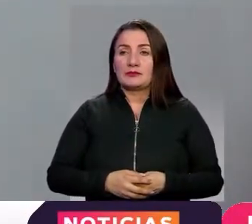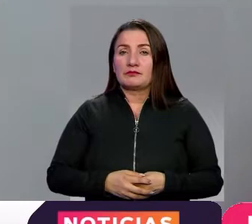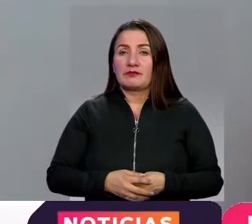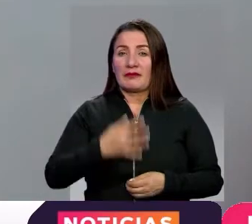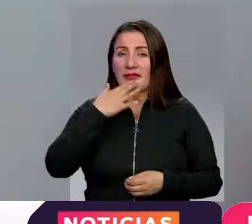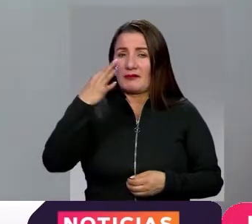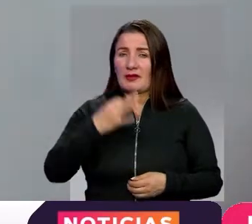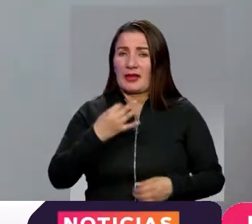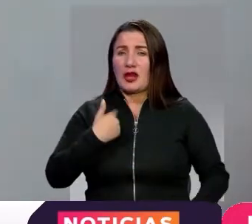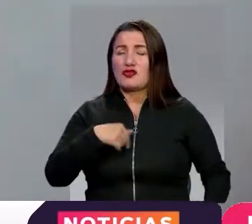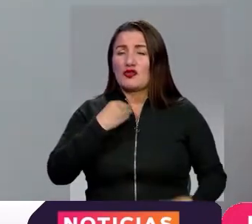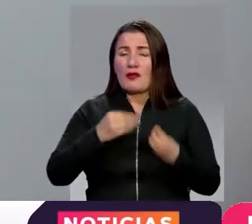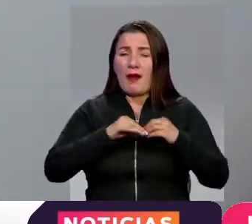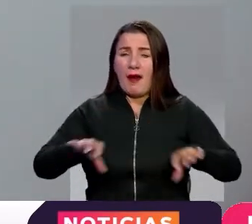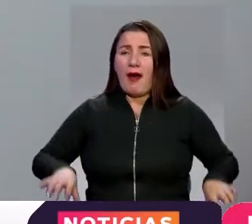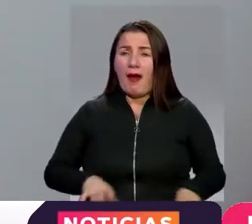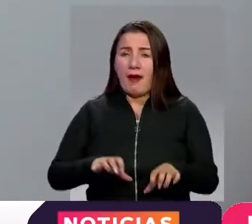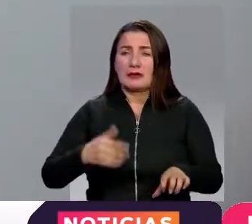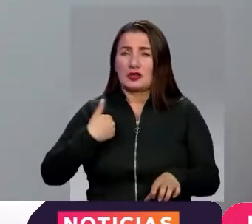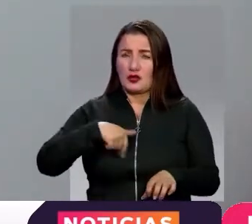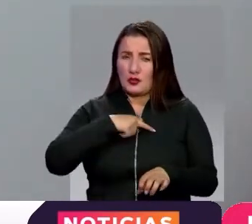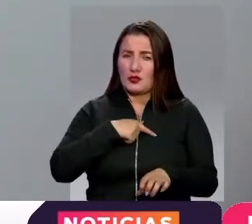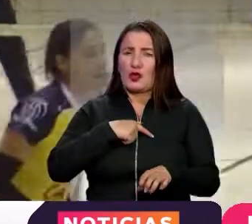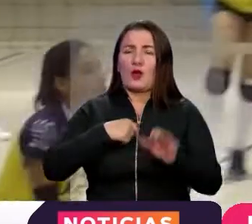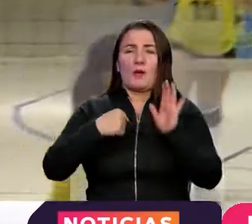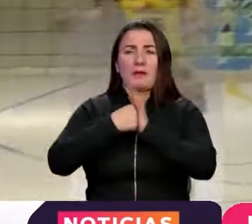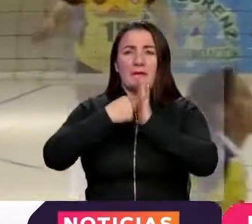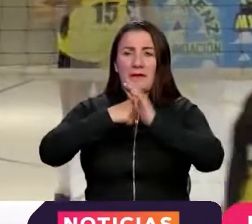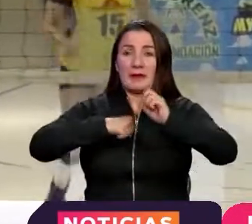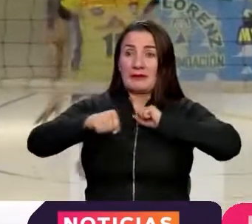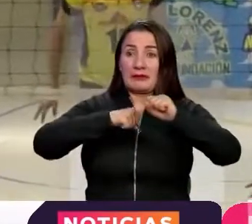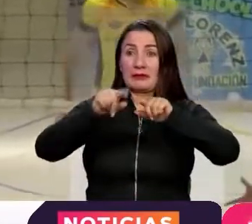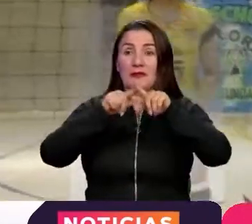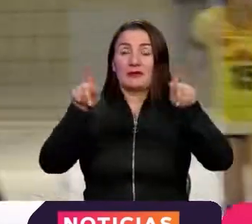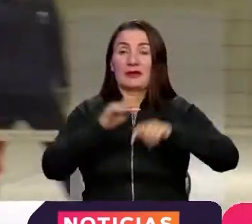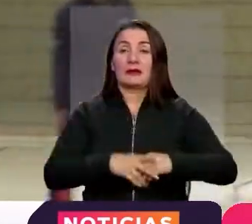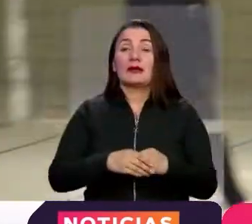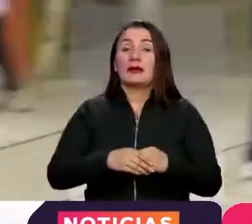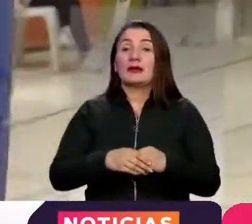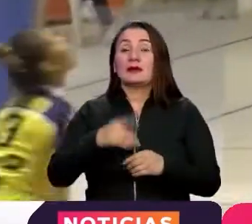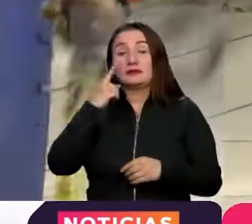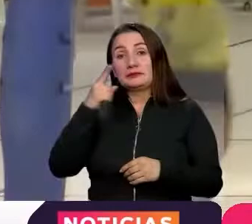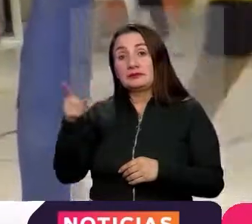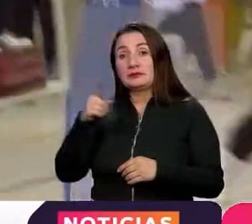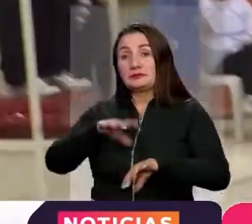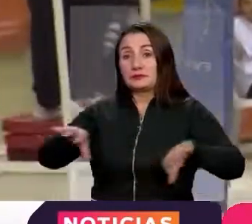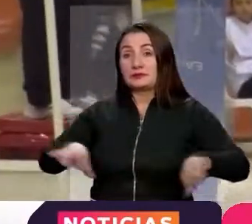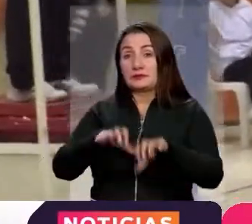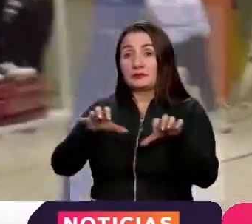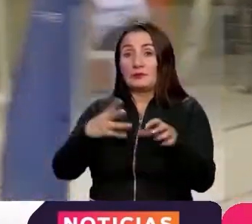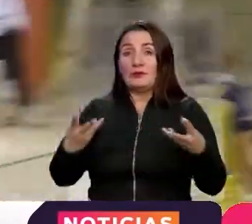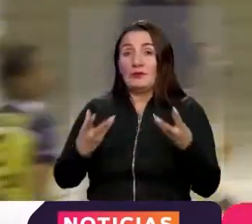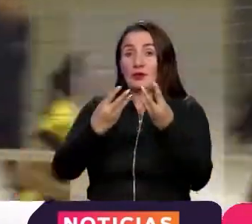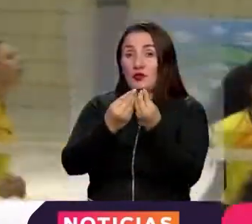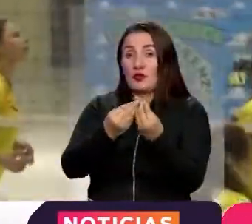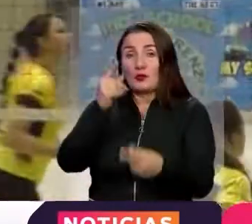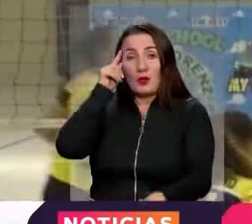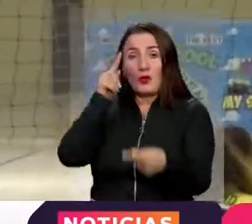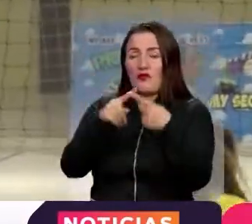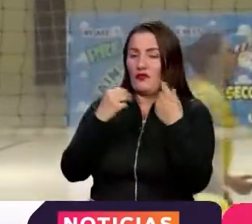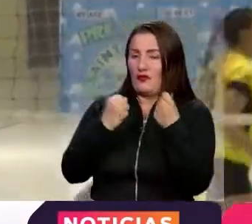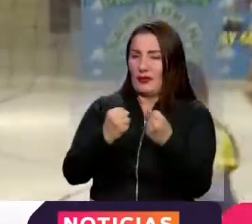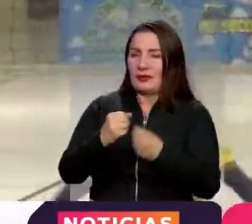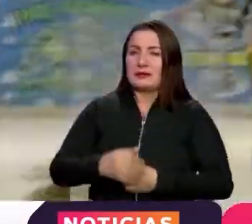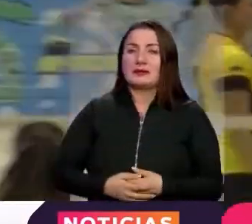realmente el saque nuestro también marca mucha diferencia. Mientras que Billón tiene en la unión de grupo su principal